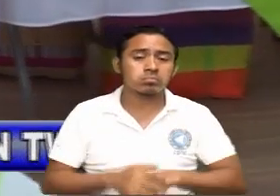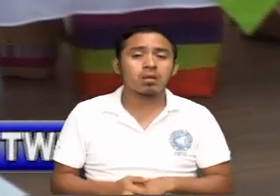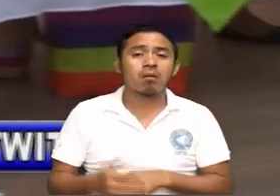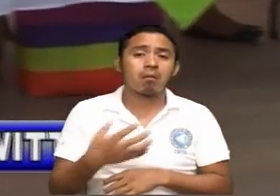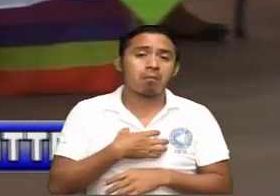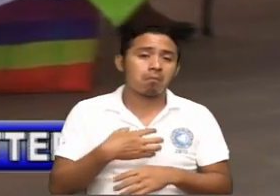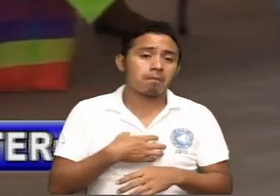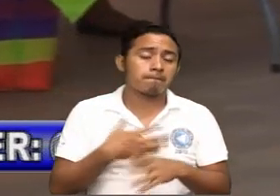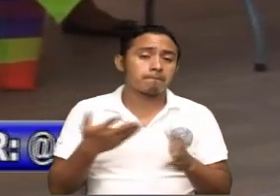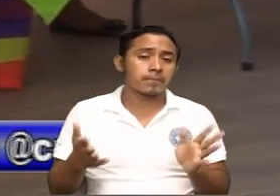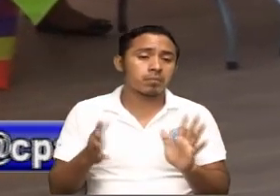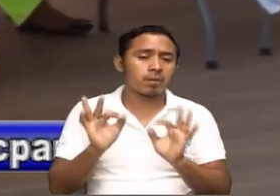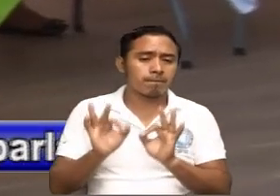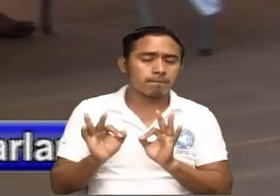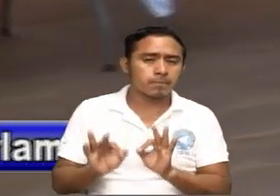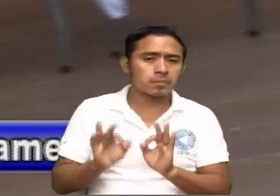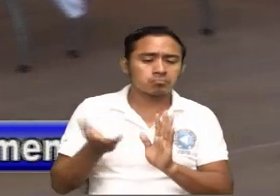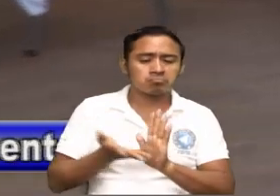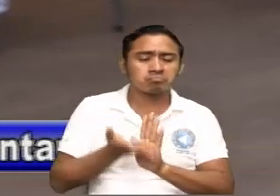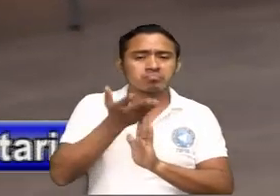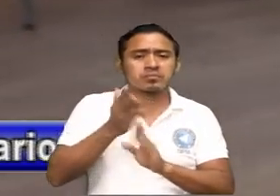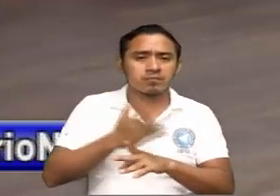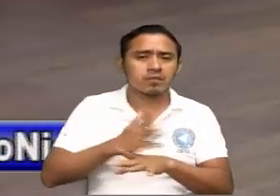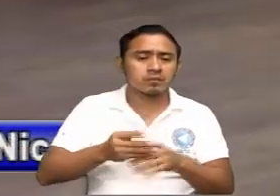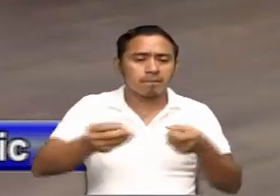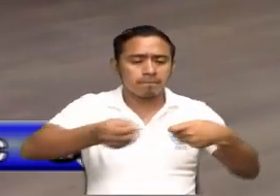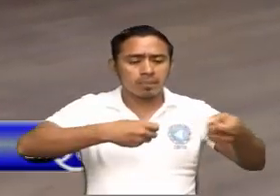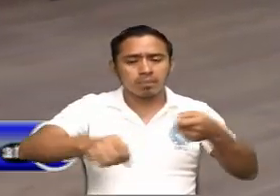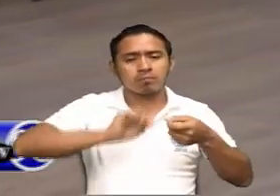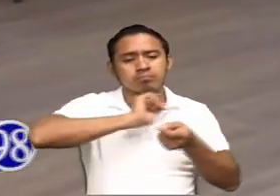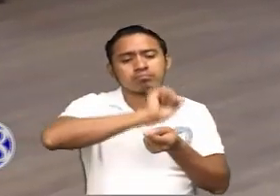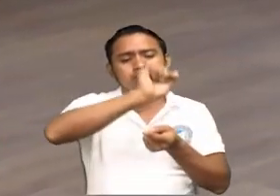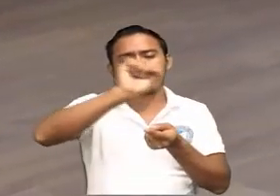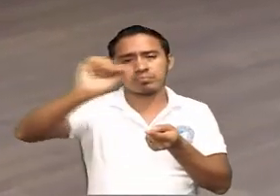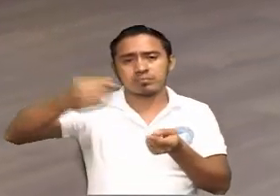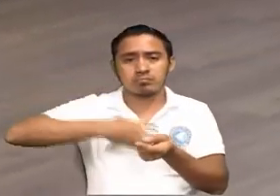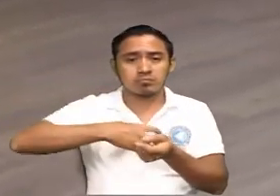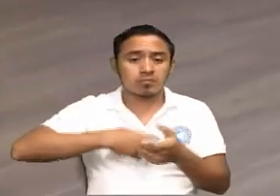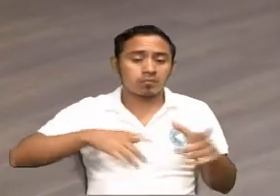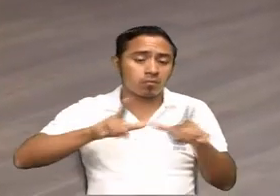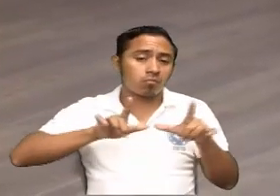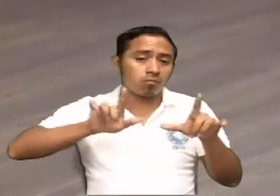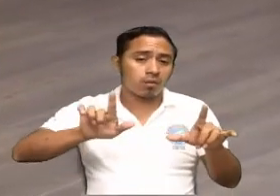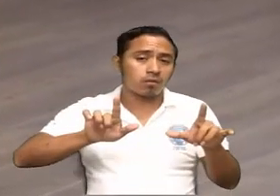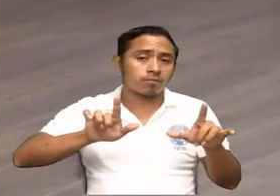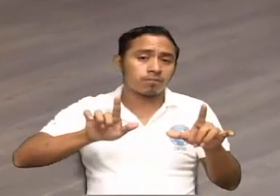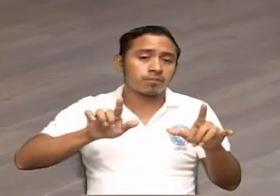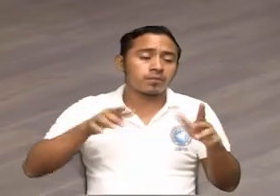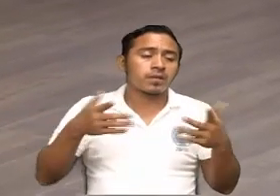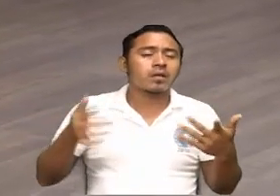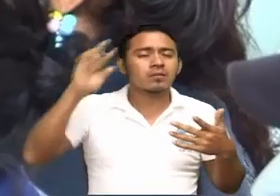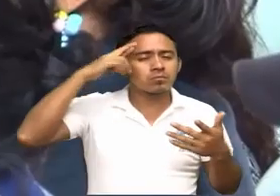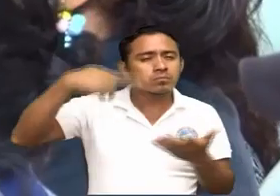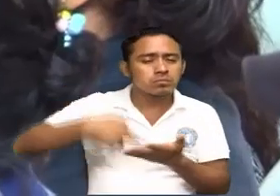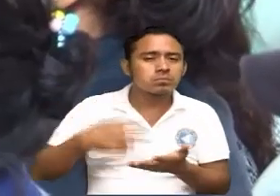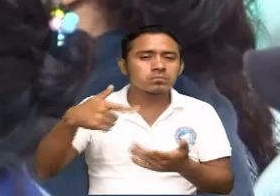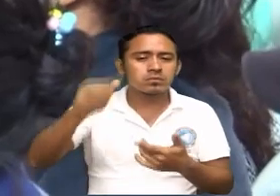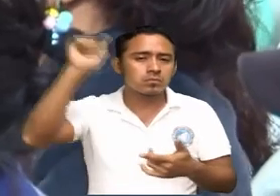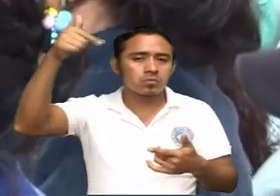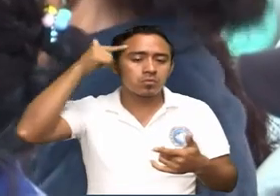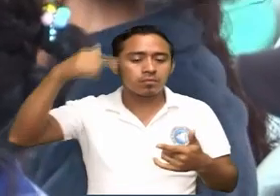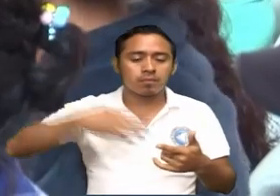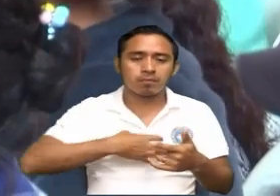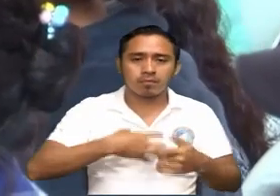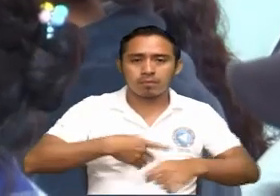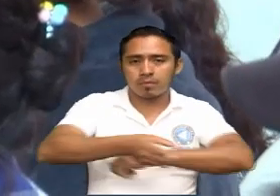el mercado fijo a donde colocar los productos que están produciendo desde su tierra. Recordemos que este gobierno del comandante Daniel y la compañera